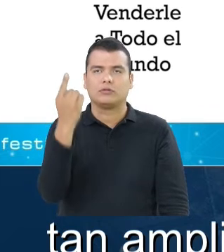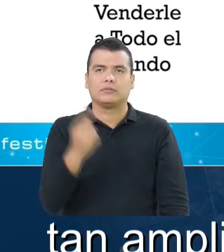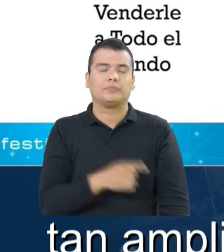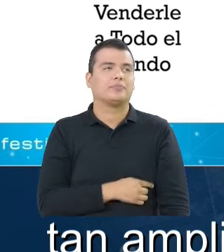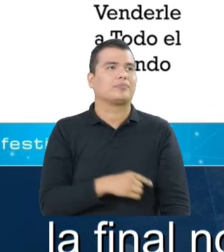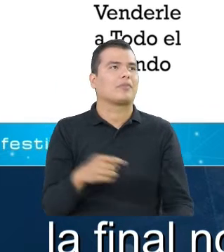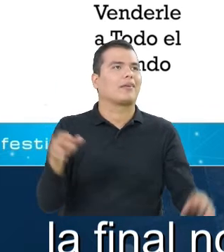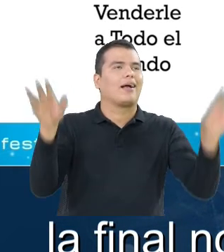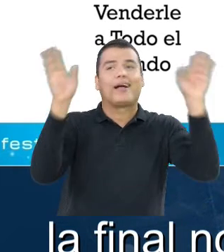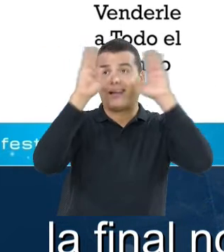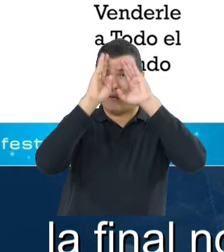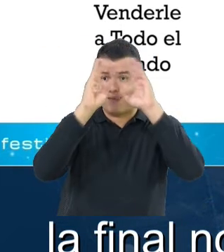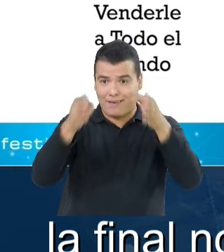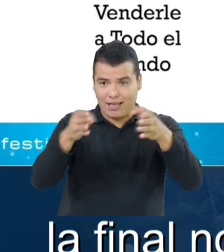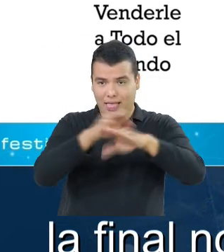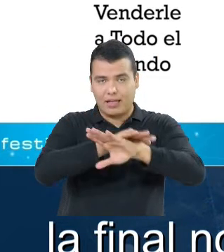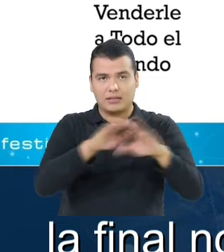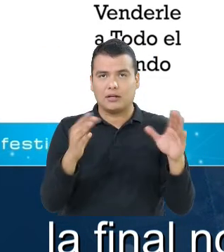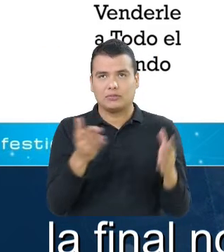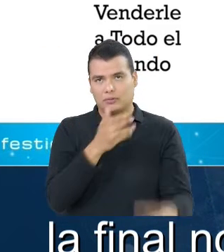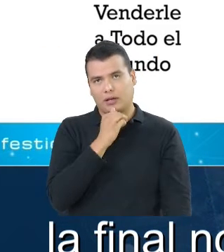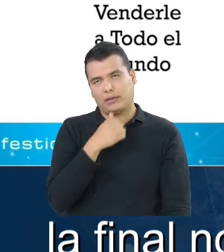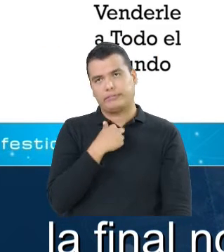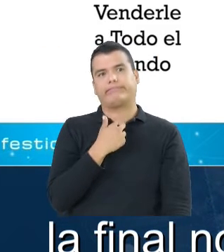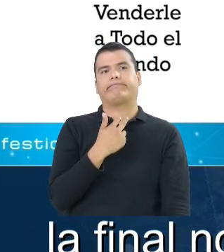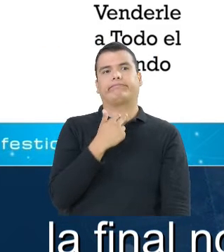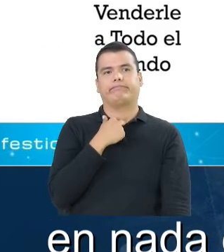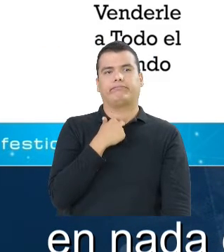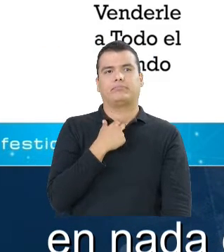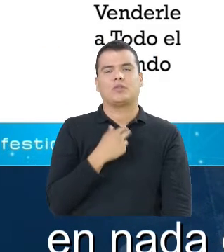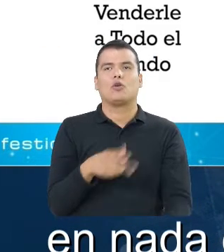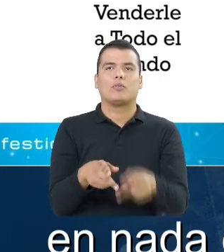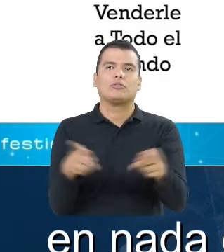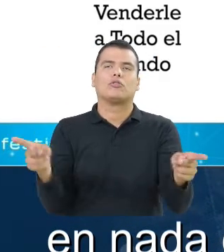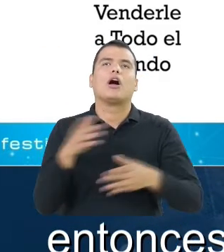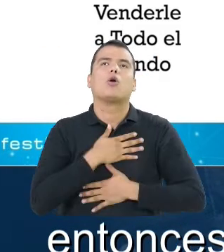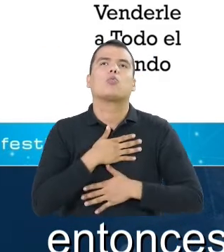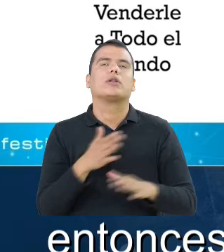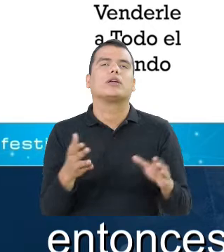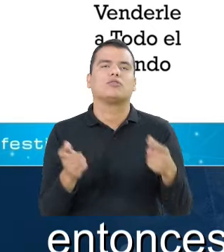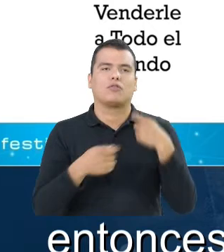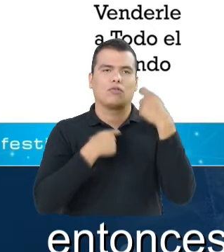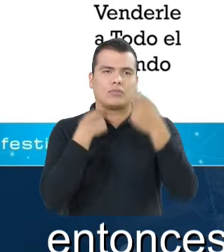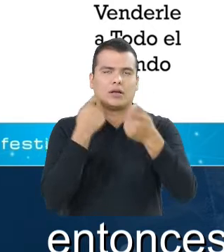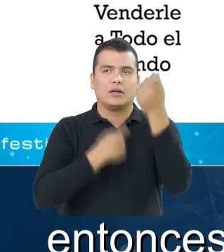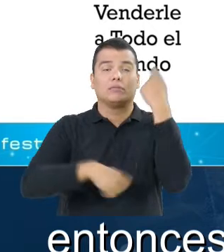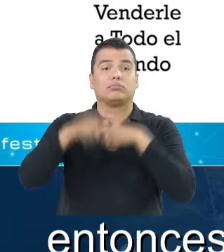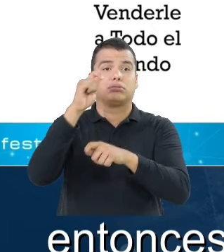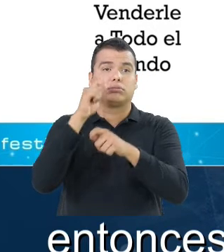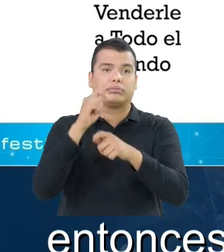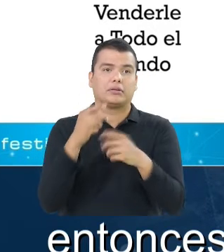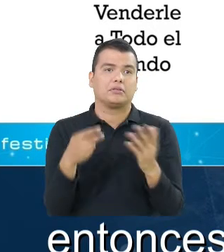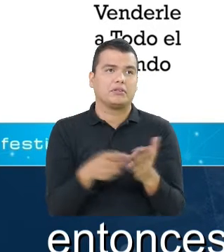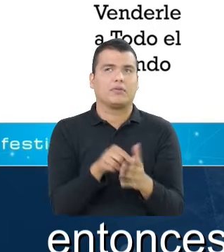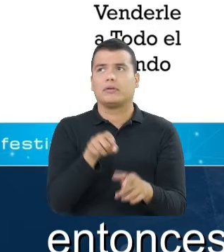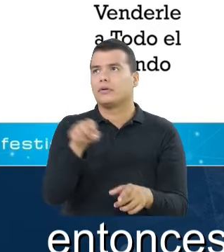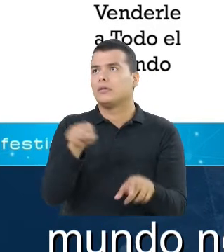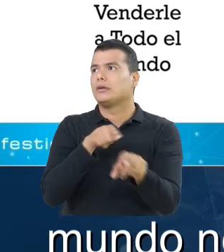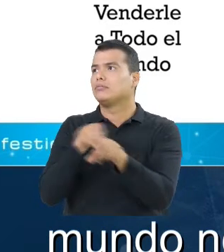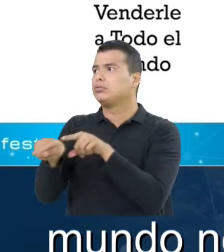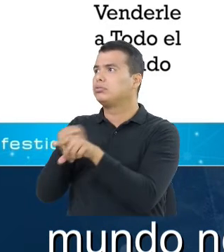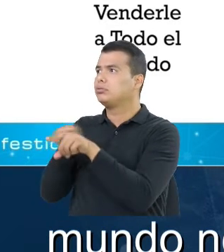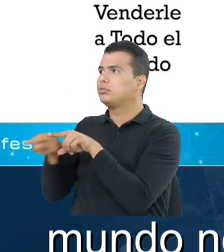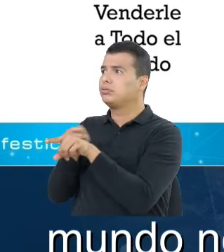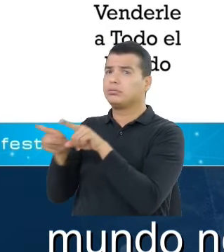abarca, poco aprieta. Entonces, tratar de venderle a todo el mundo no nos va a hacer competitivos, va a hacer que compitamos con productos mucho más